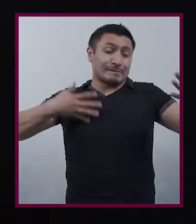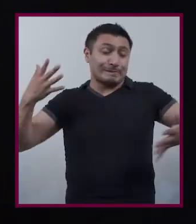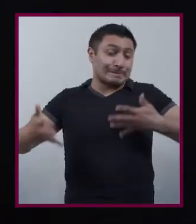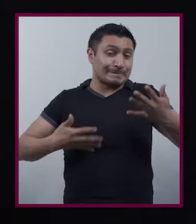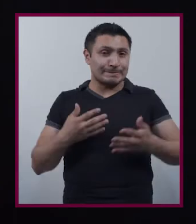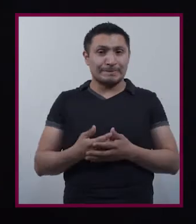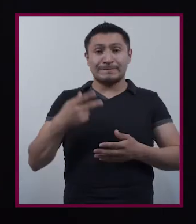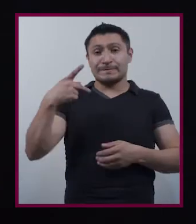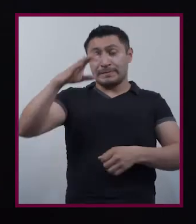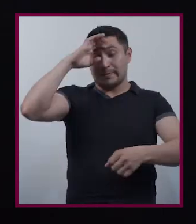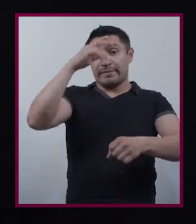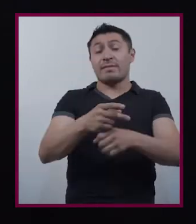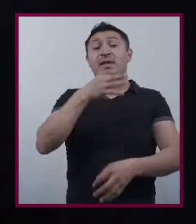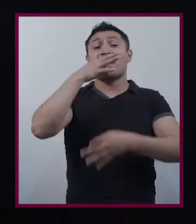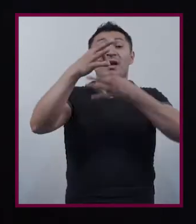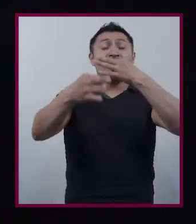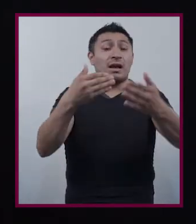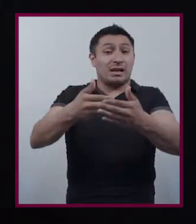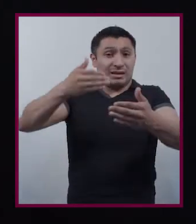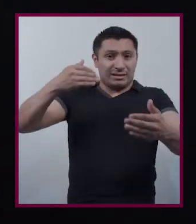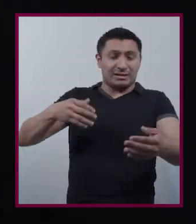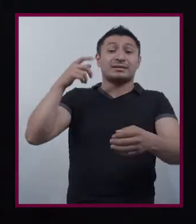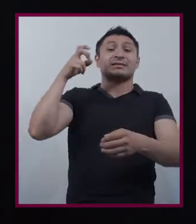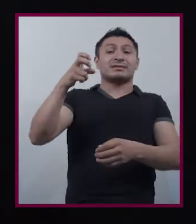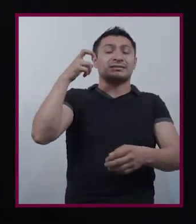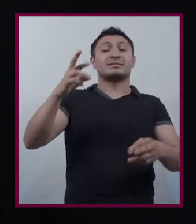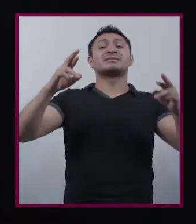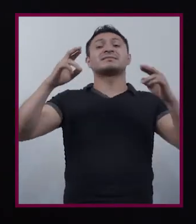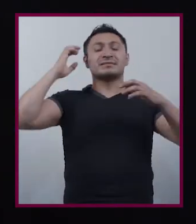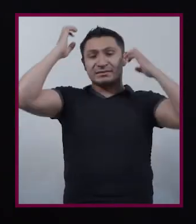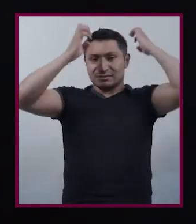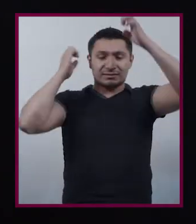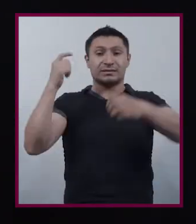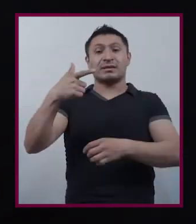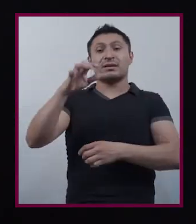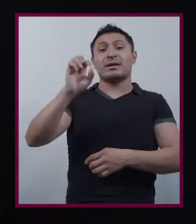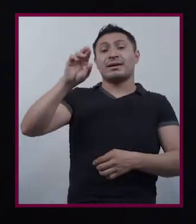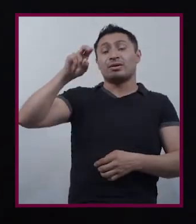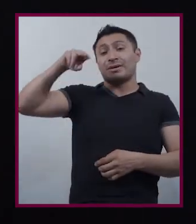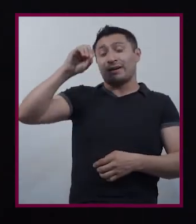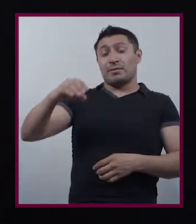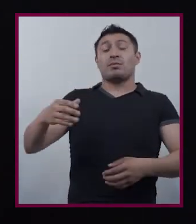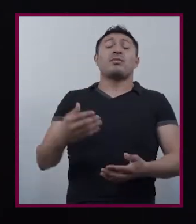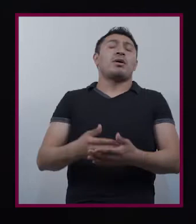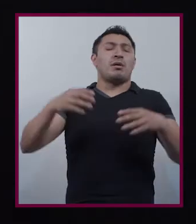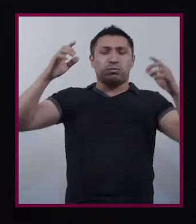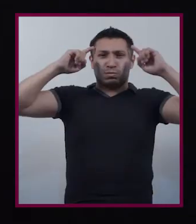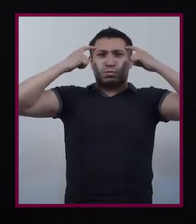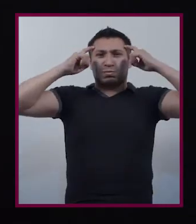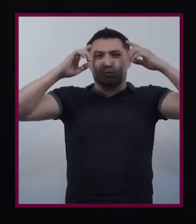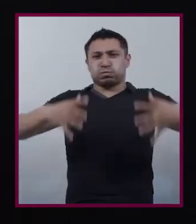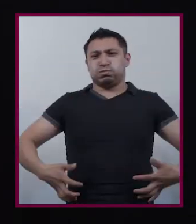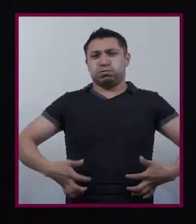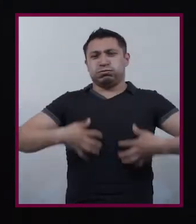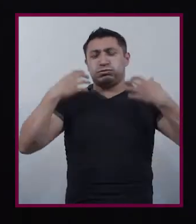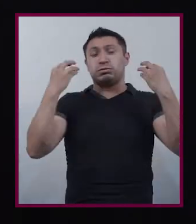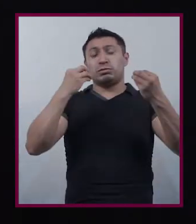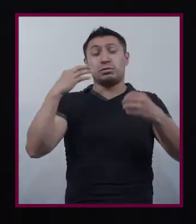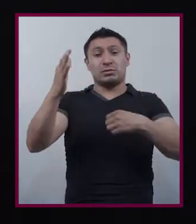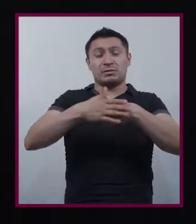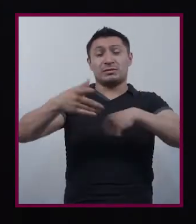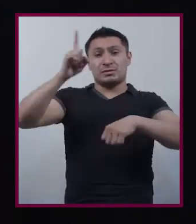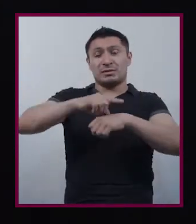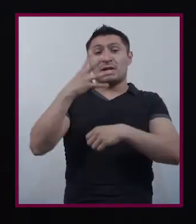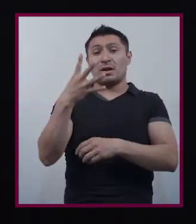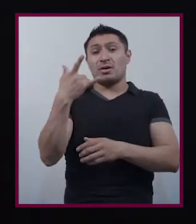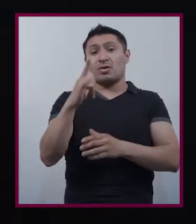su propio compadre le avisó con anterioridad de aquel evento, Jerónimo Villamil se molestó tanto que al día siguiente, 4 de